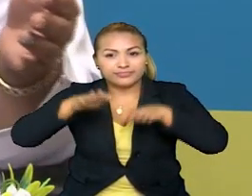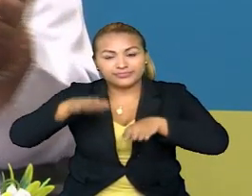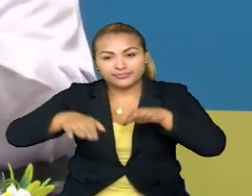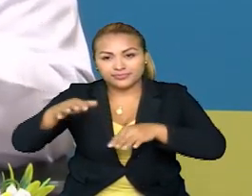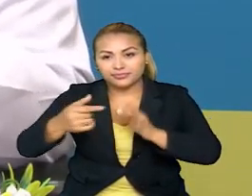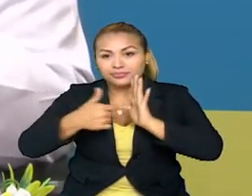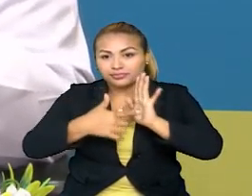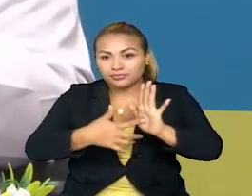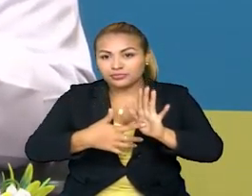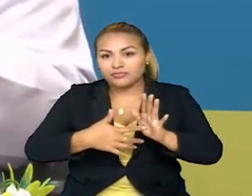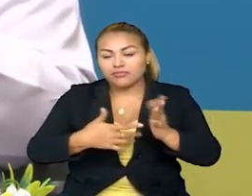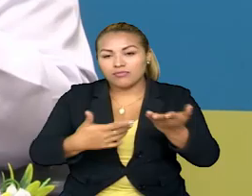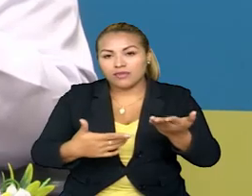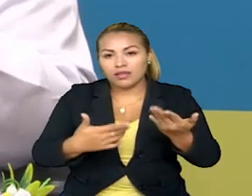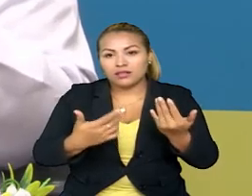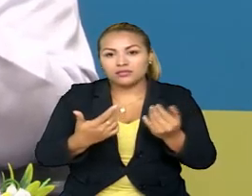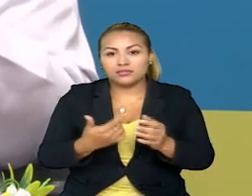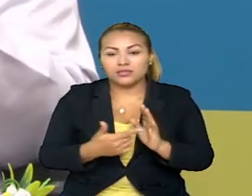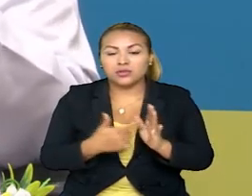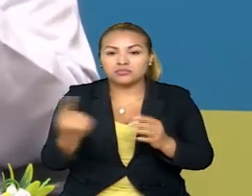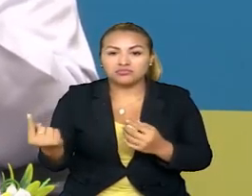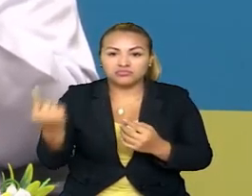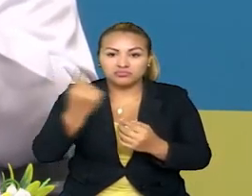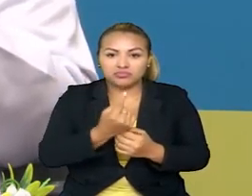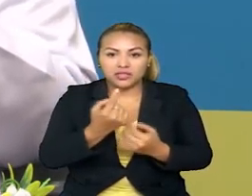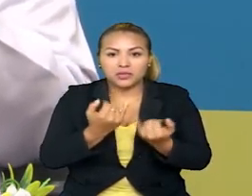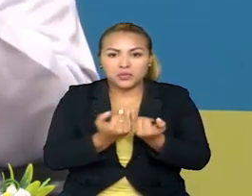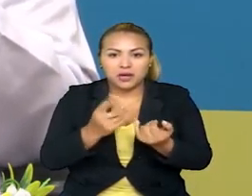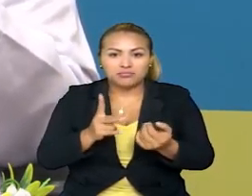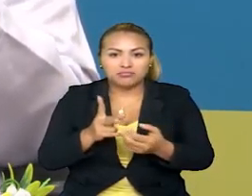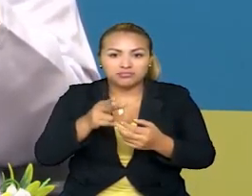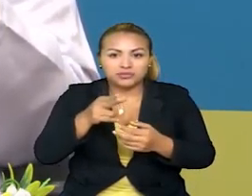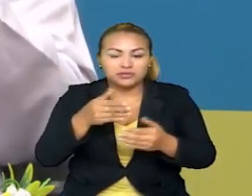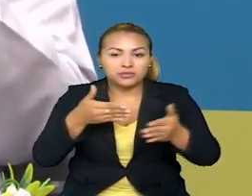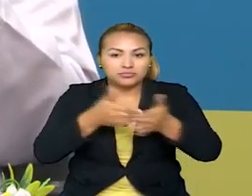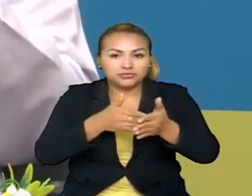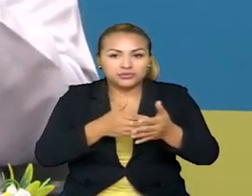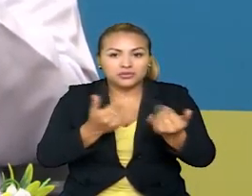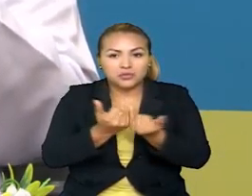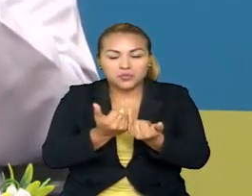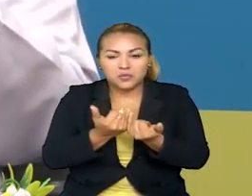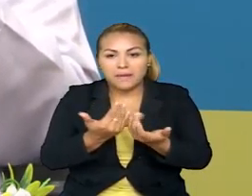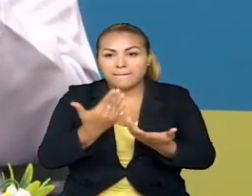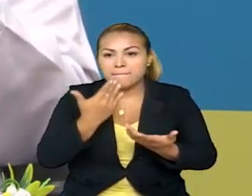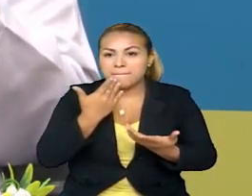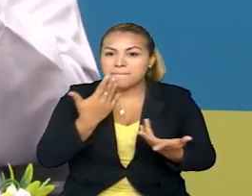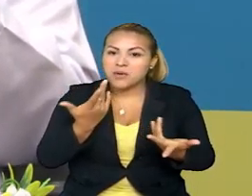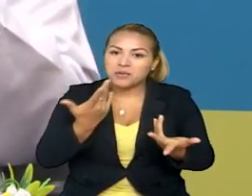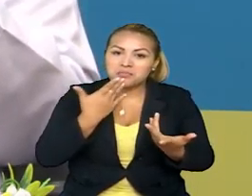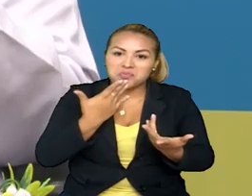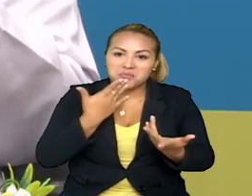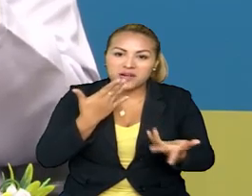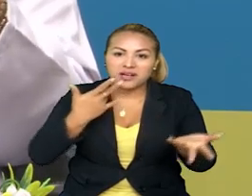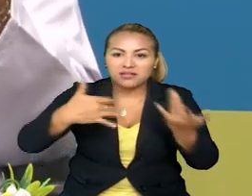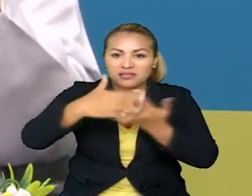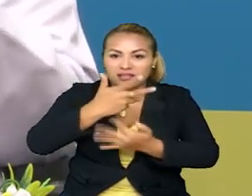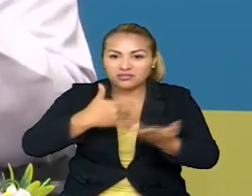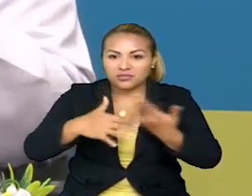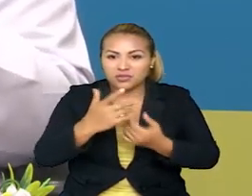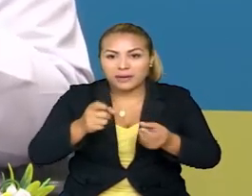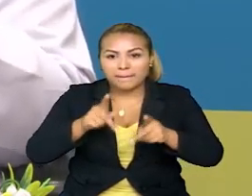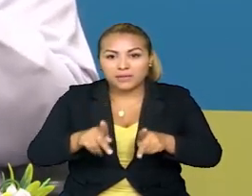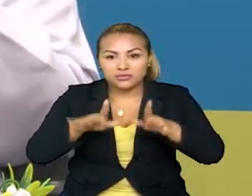interrumpir desde las buenas relaciones interpersonales ya sea de pareja de familia de hogar a romper